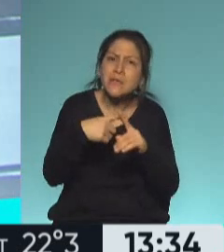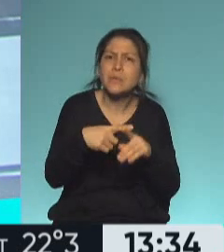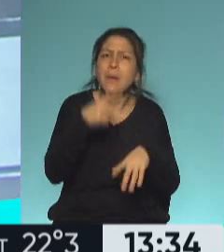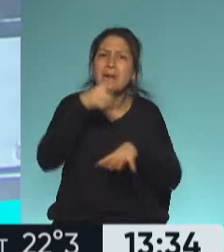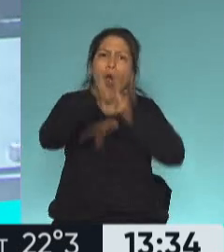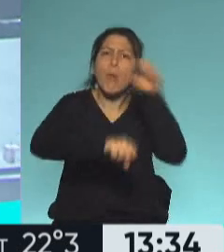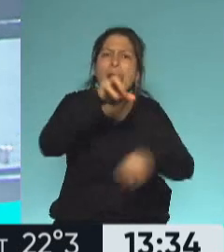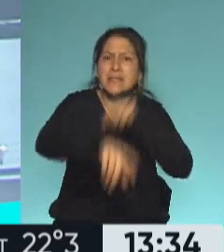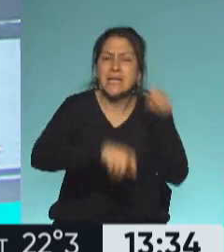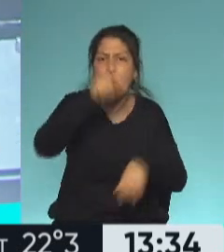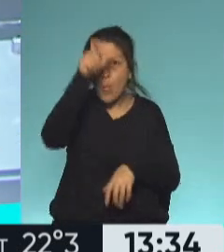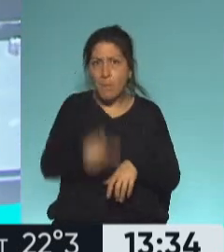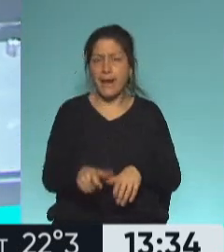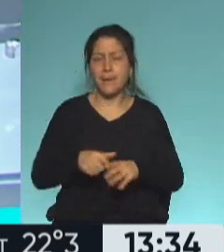humana.